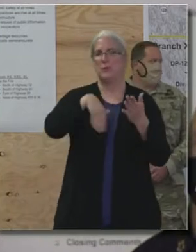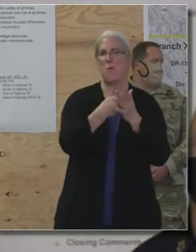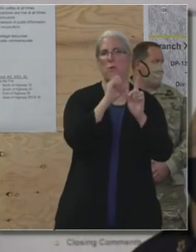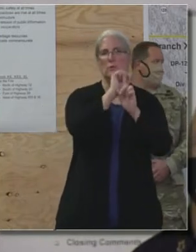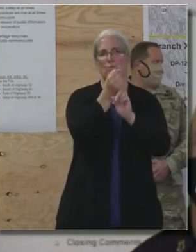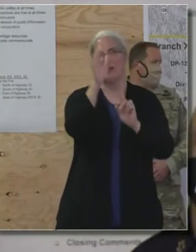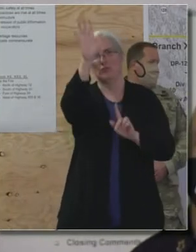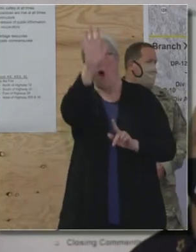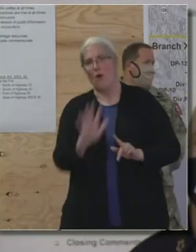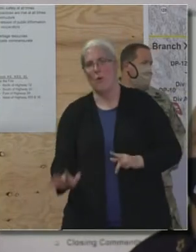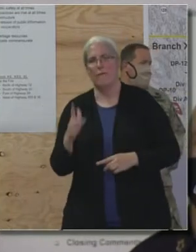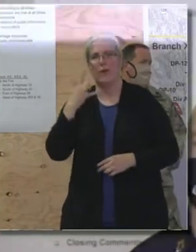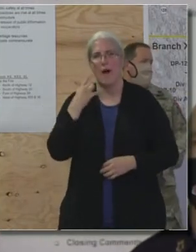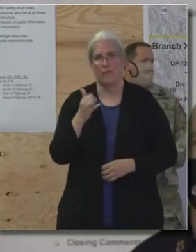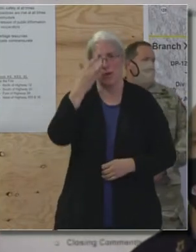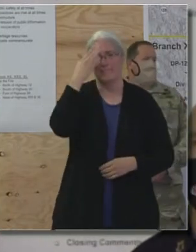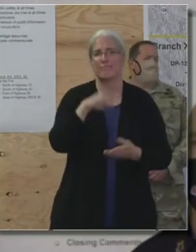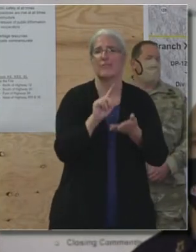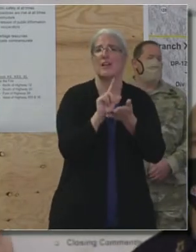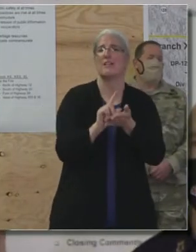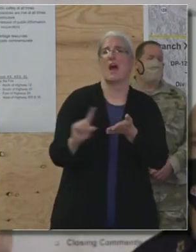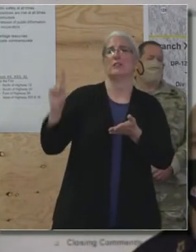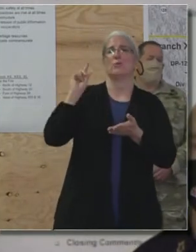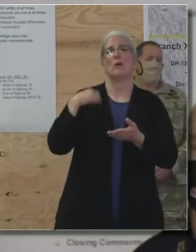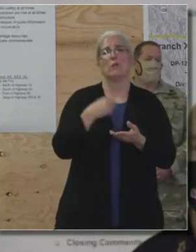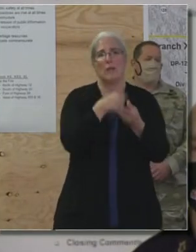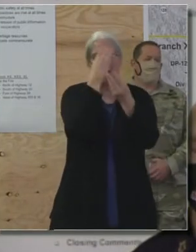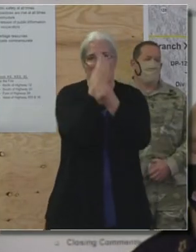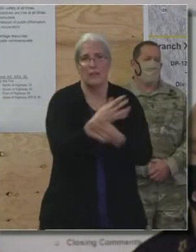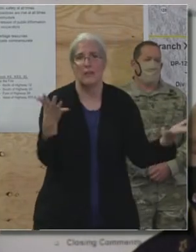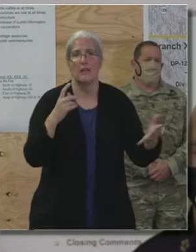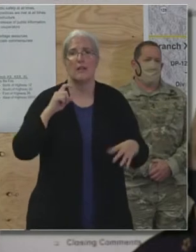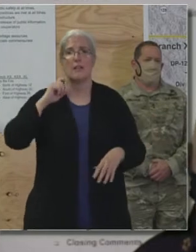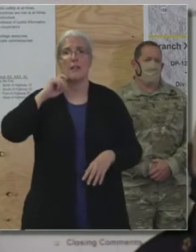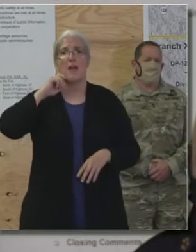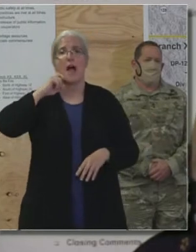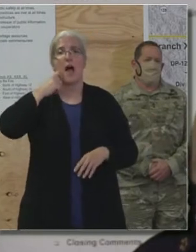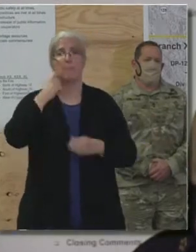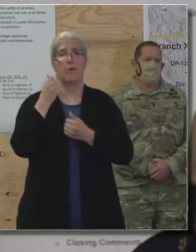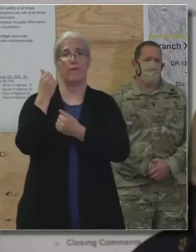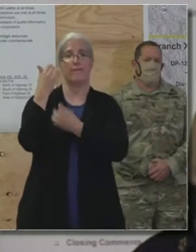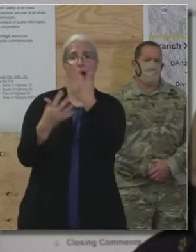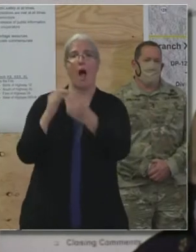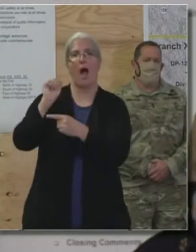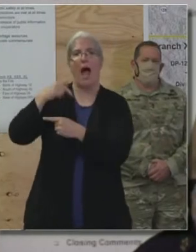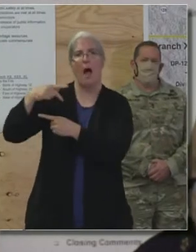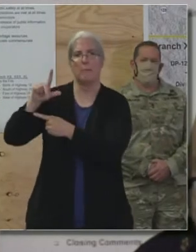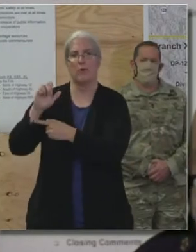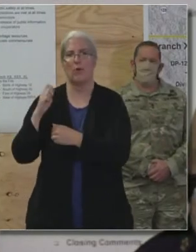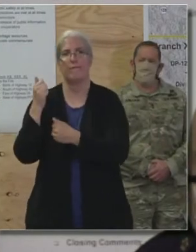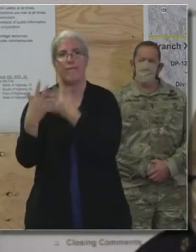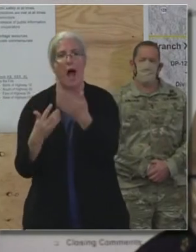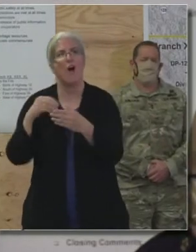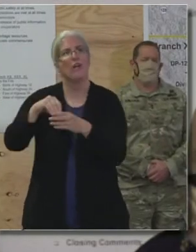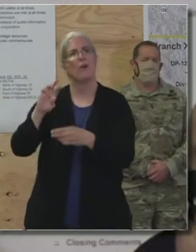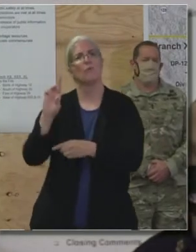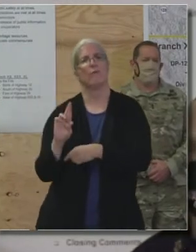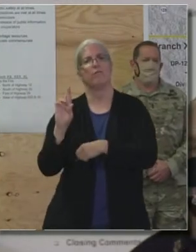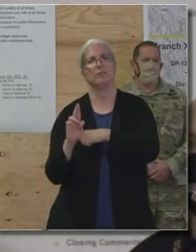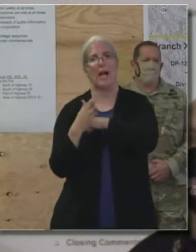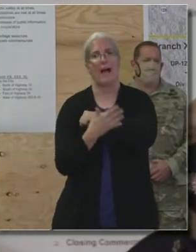saben hace una semana aproximadamente se dio el titular incendios en el estado de california el incendio de japón cerca de riverside